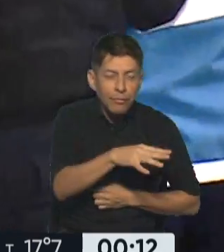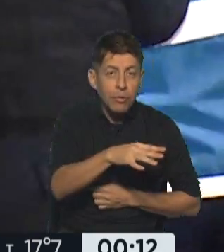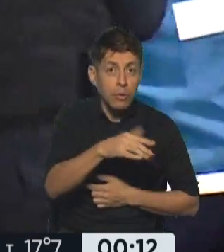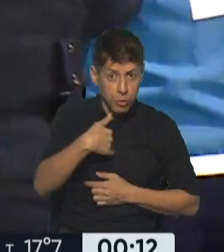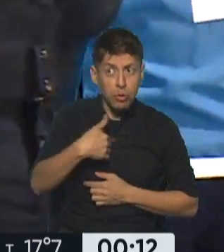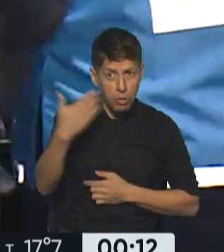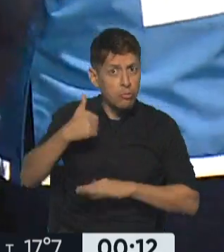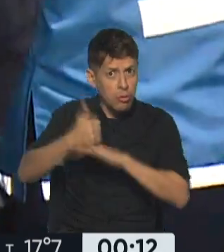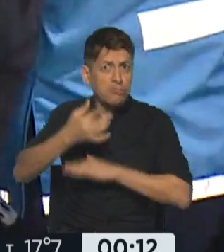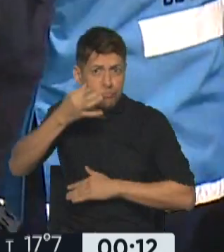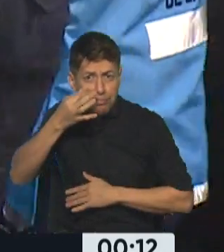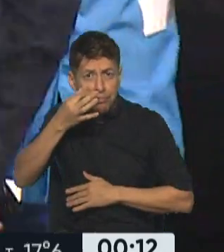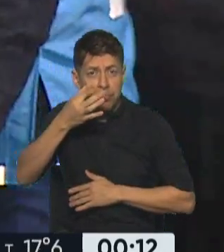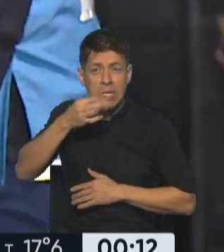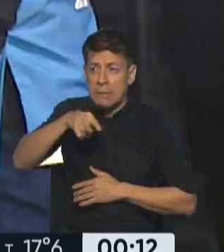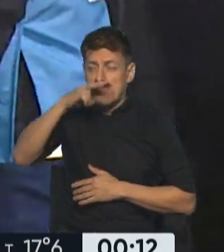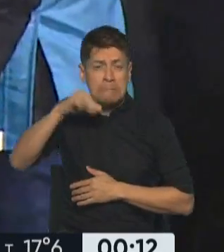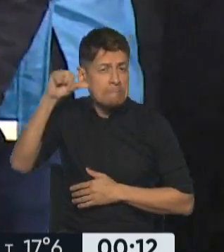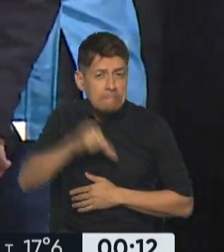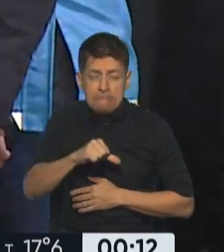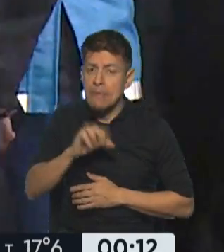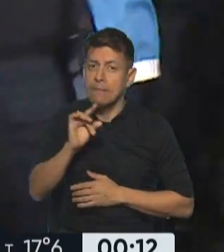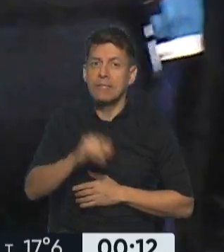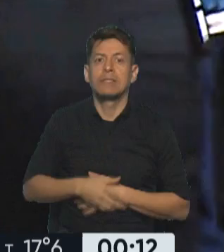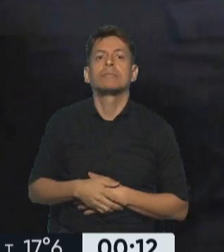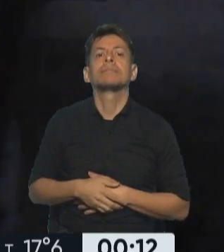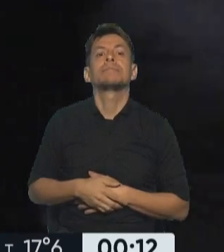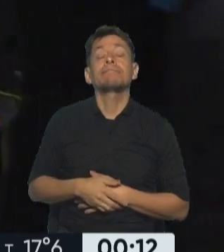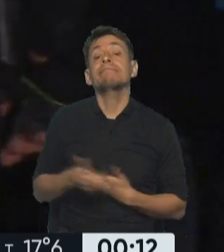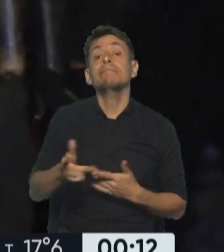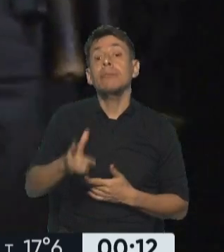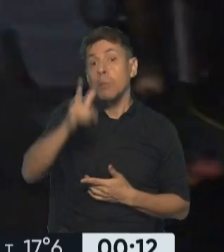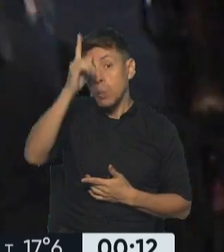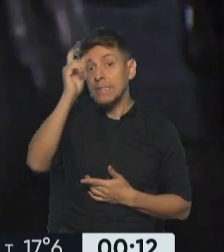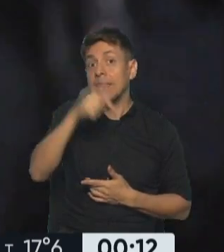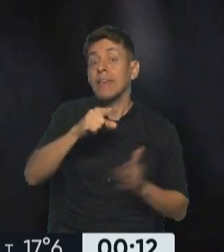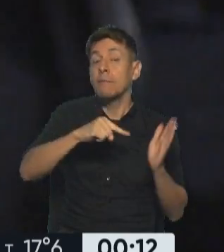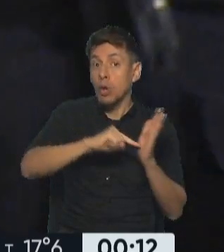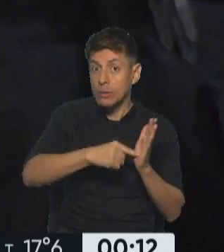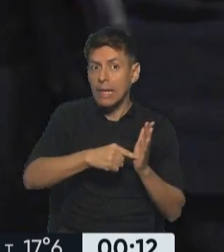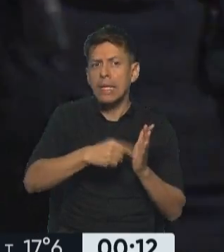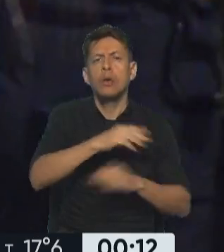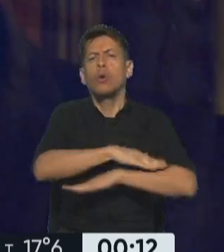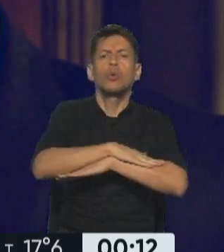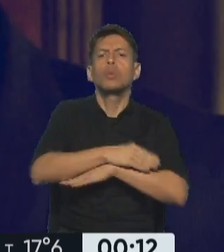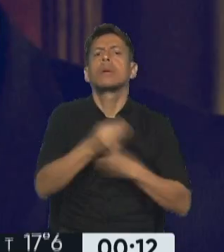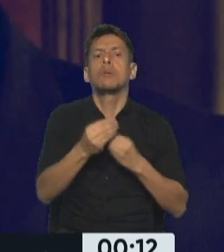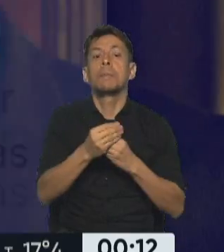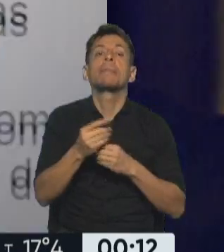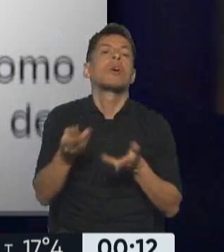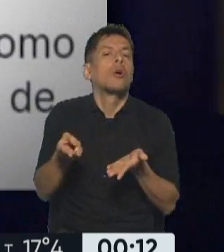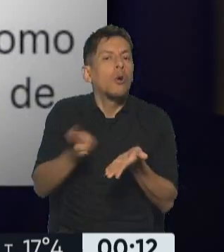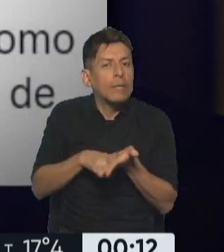Bueno, algunos lo padecieron más de cerca, lamentablemente. En relación al accionar de la policía de Buenos Aires, tuiteó nuevamente la